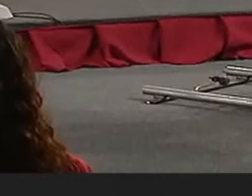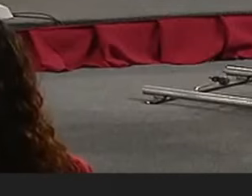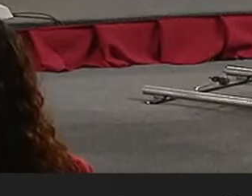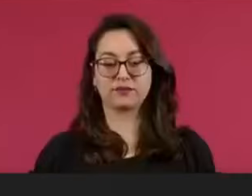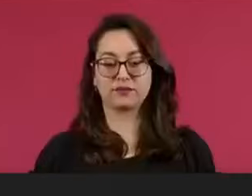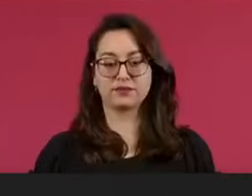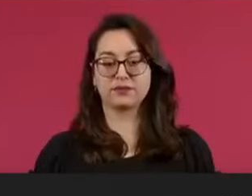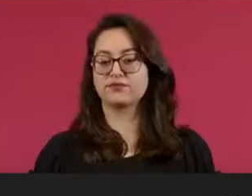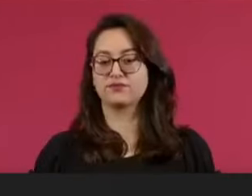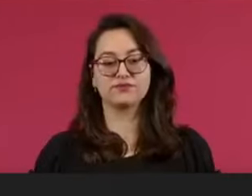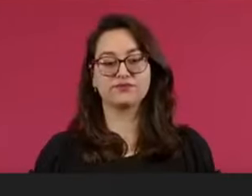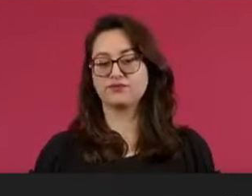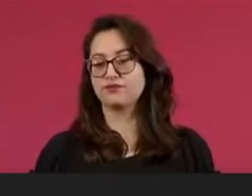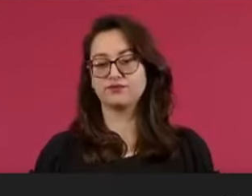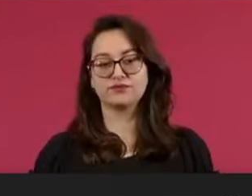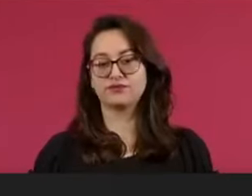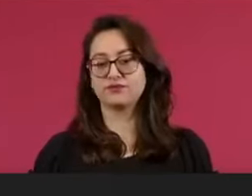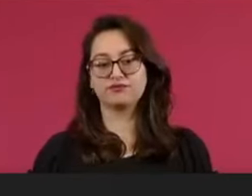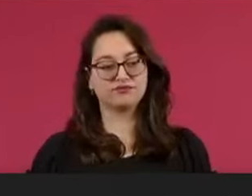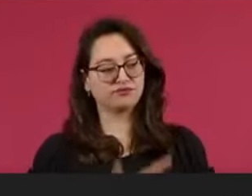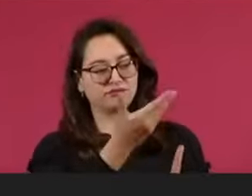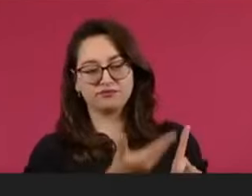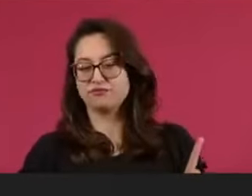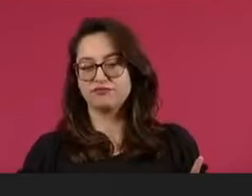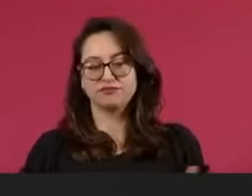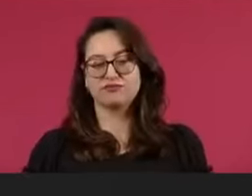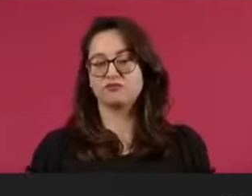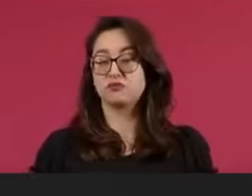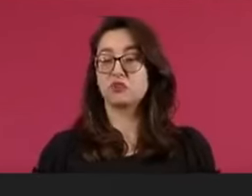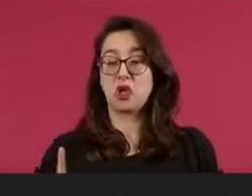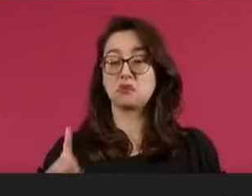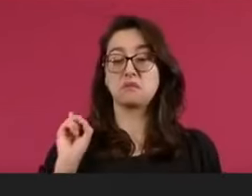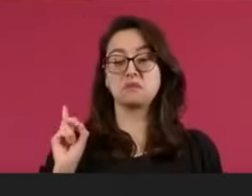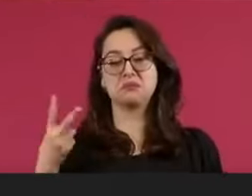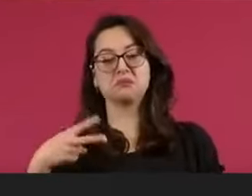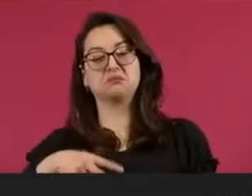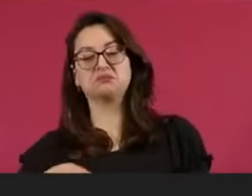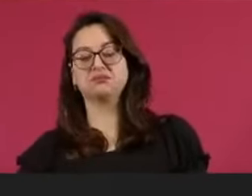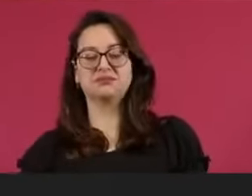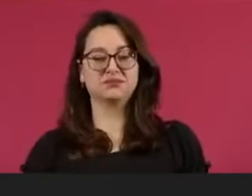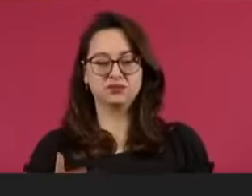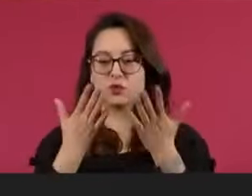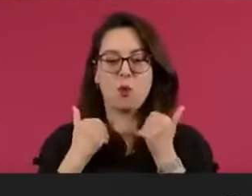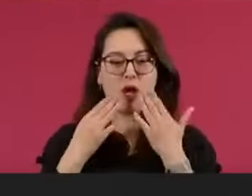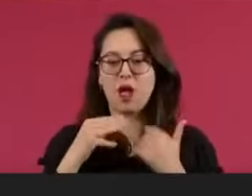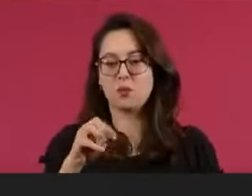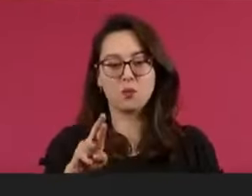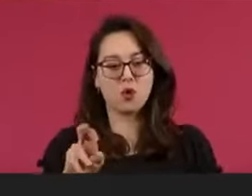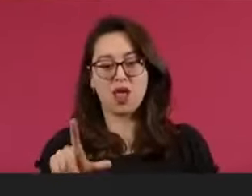Ese es, qué autoridad moral. No, pero está mejor Claudio.